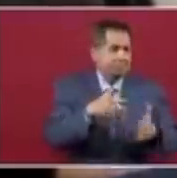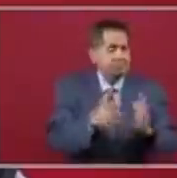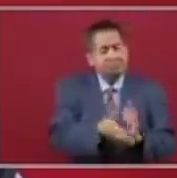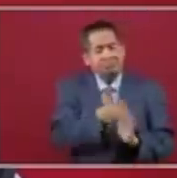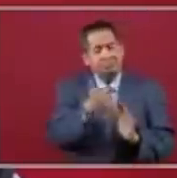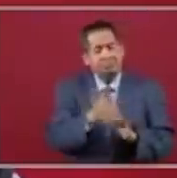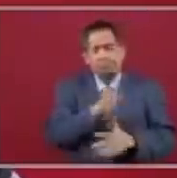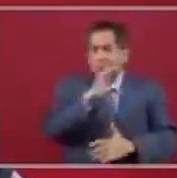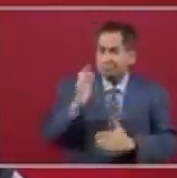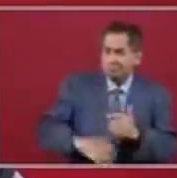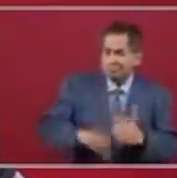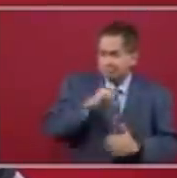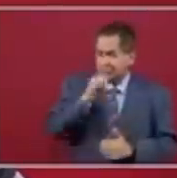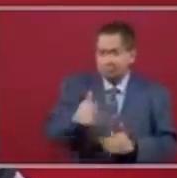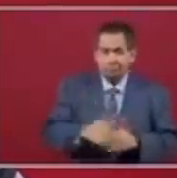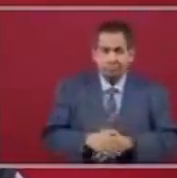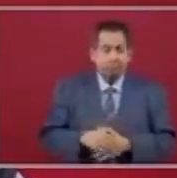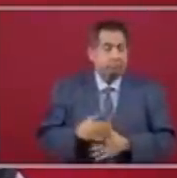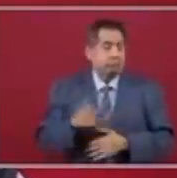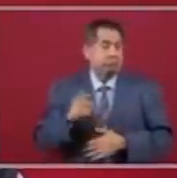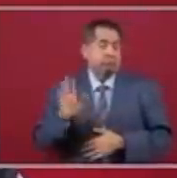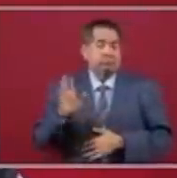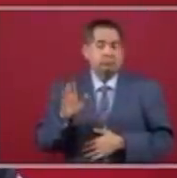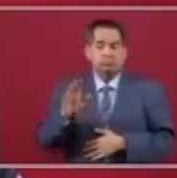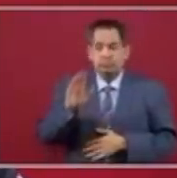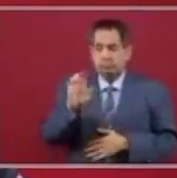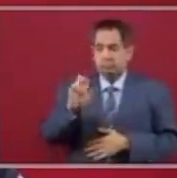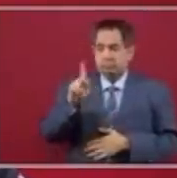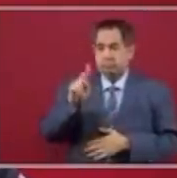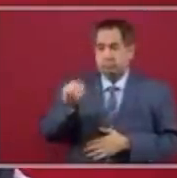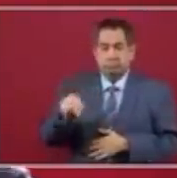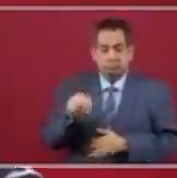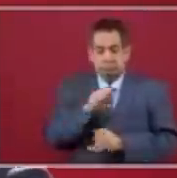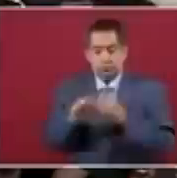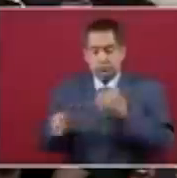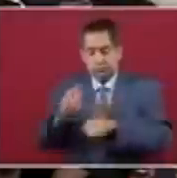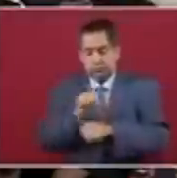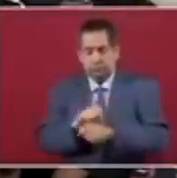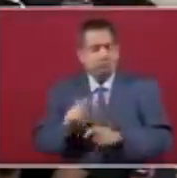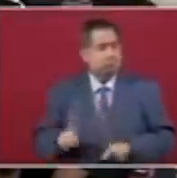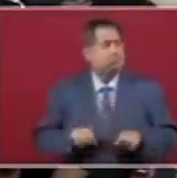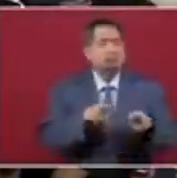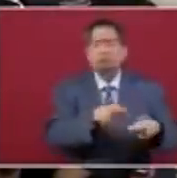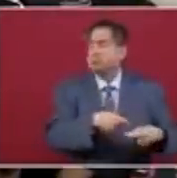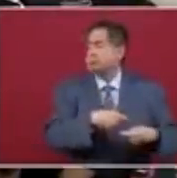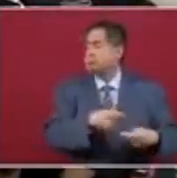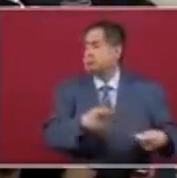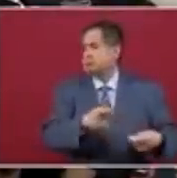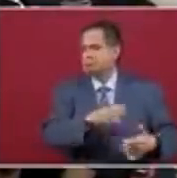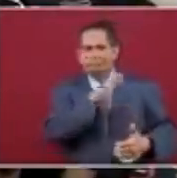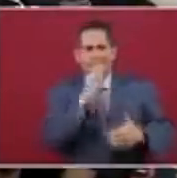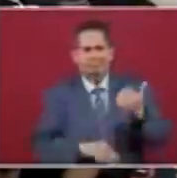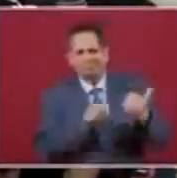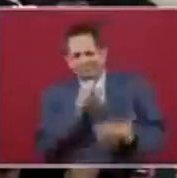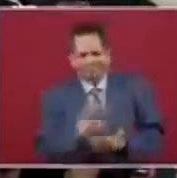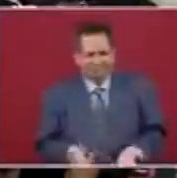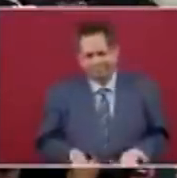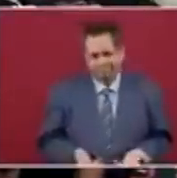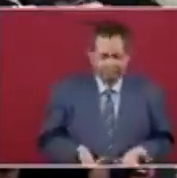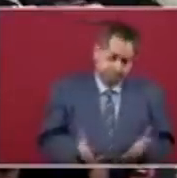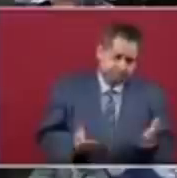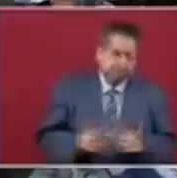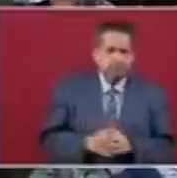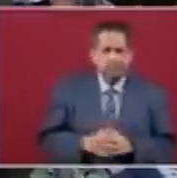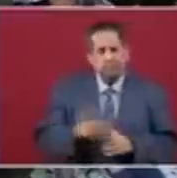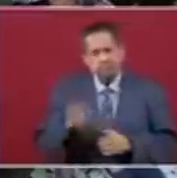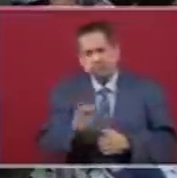y no se ha terminado. Incluso Peña Nieto fue la última semana de su gobierno y la entregó sin terminar. La pregunta en particular